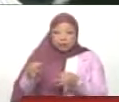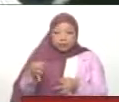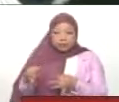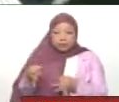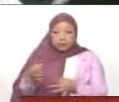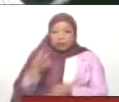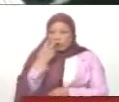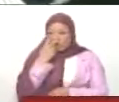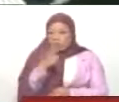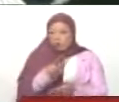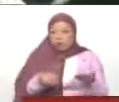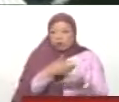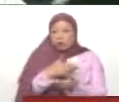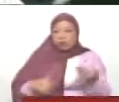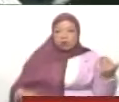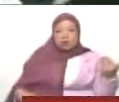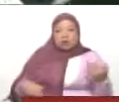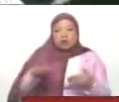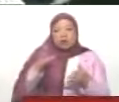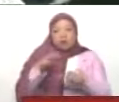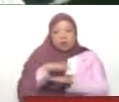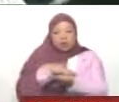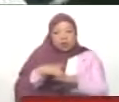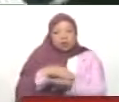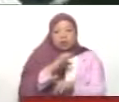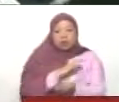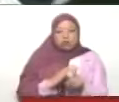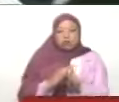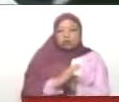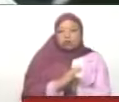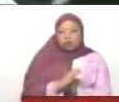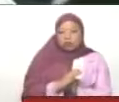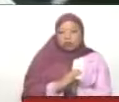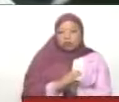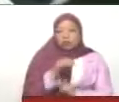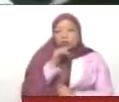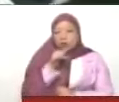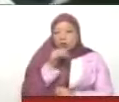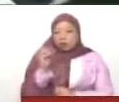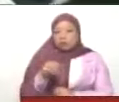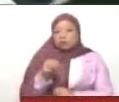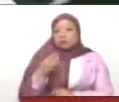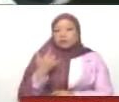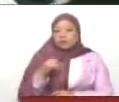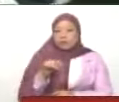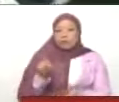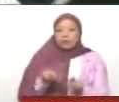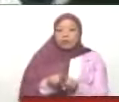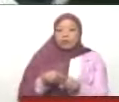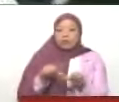fui con la viceministra Mari Peñán del Ministerio de Cultura, con el ministro Ernesto